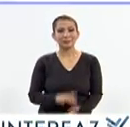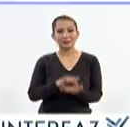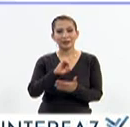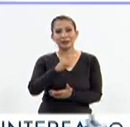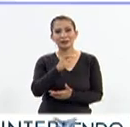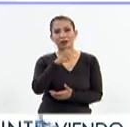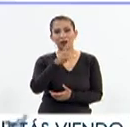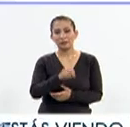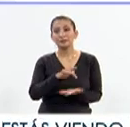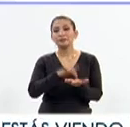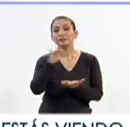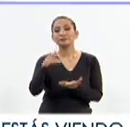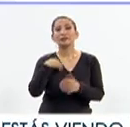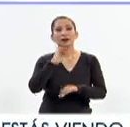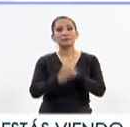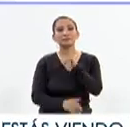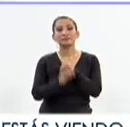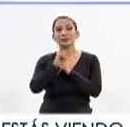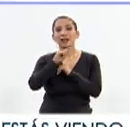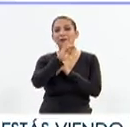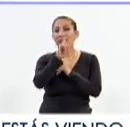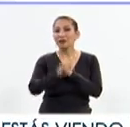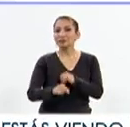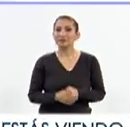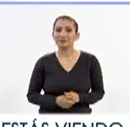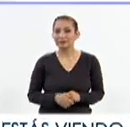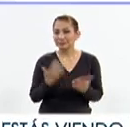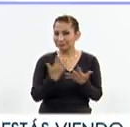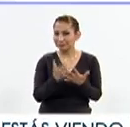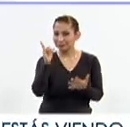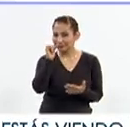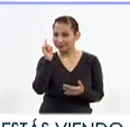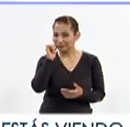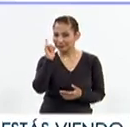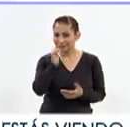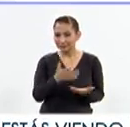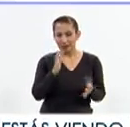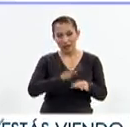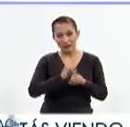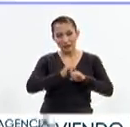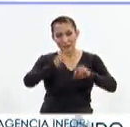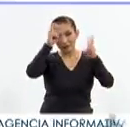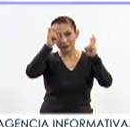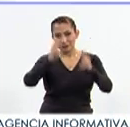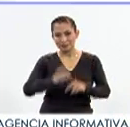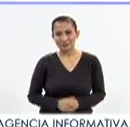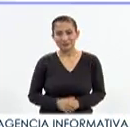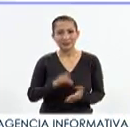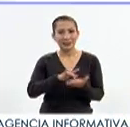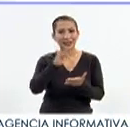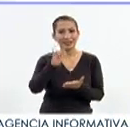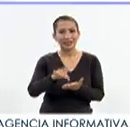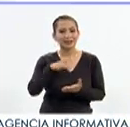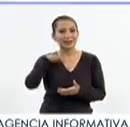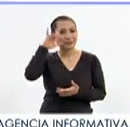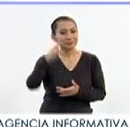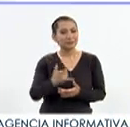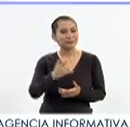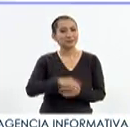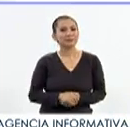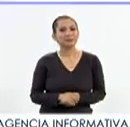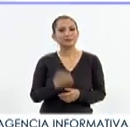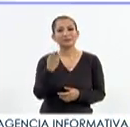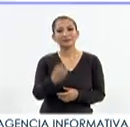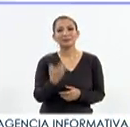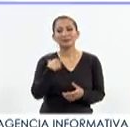Gracias, Sharon. Gracias, y así llegamos al final de esta emisión de Interfaz. Los esperamos mañana con mucha más información. Gracias Griselda Yebra.